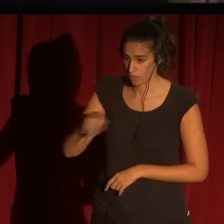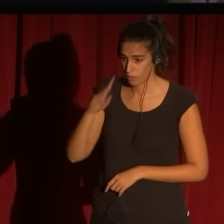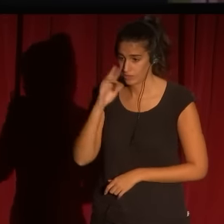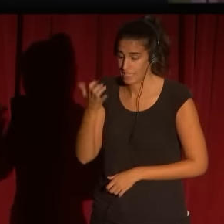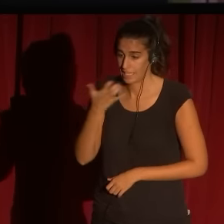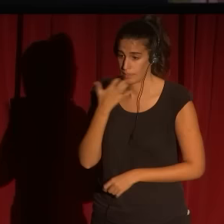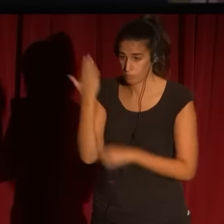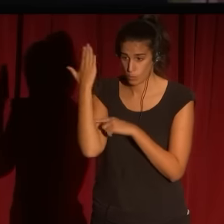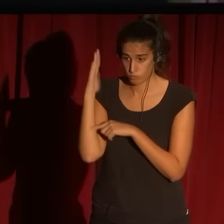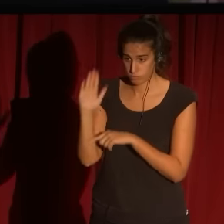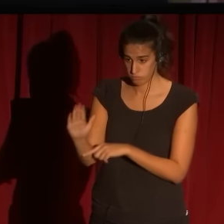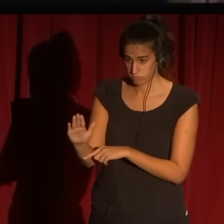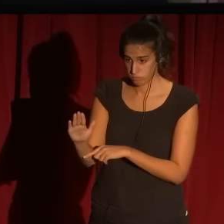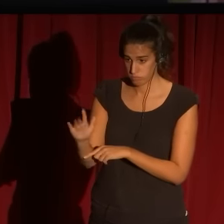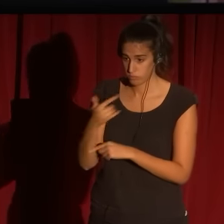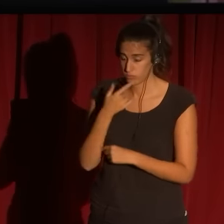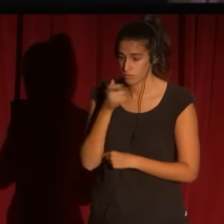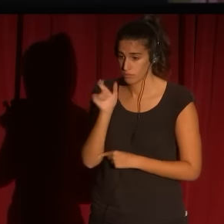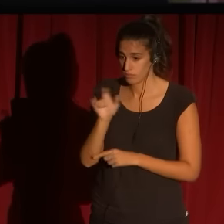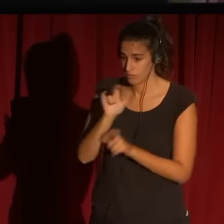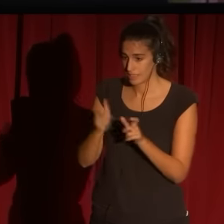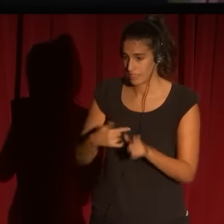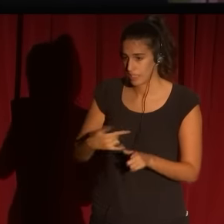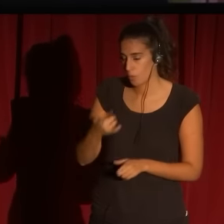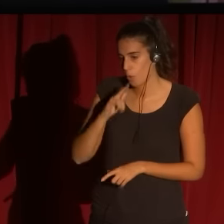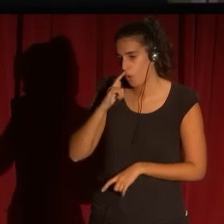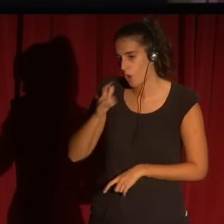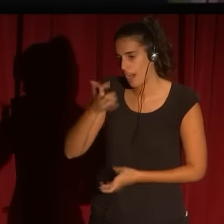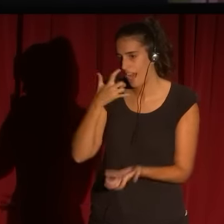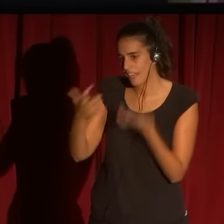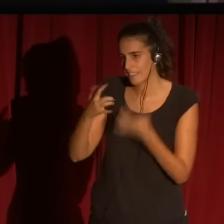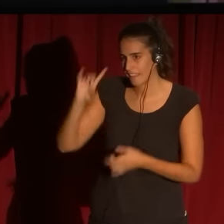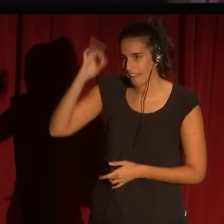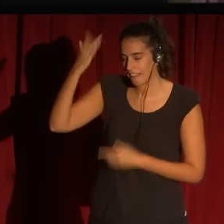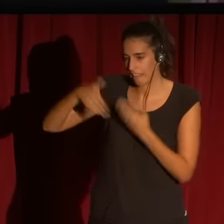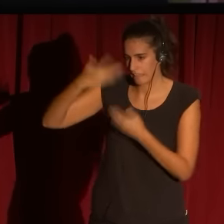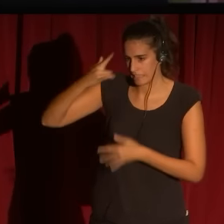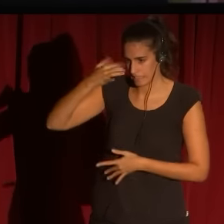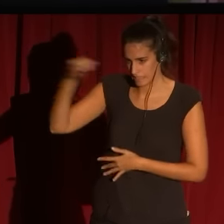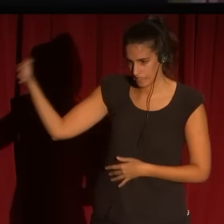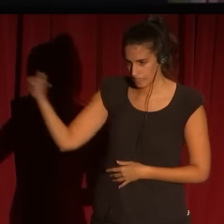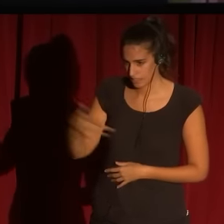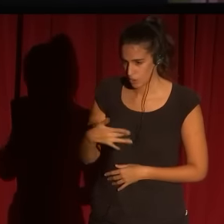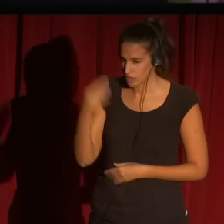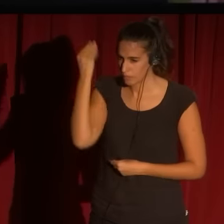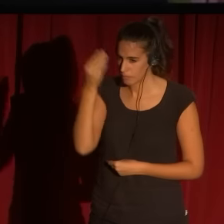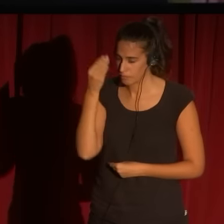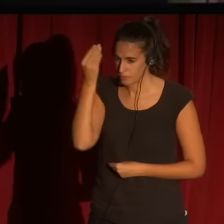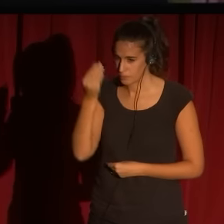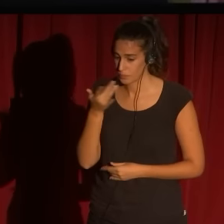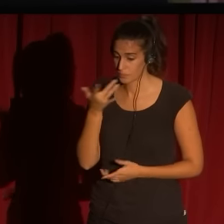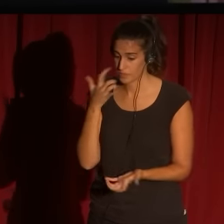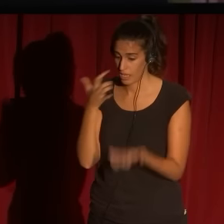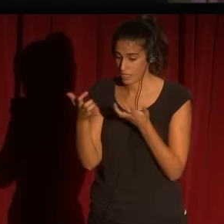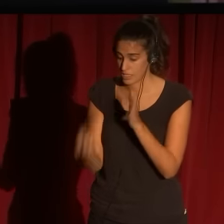ejemplo de este término muy genérico que es el de arte idealista y pensar en lo siguientes términos pensar que la razón de ser del